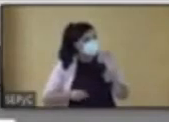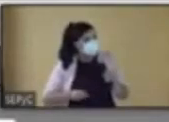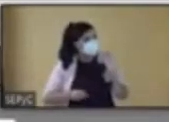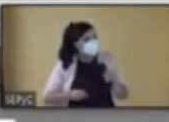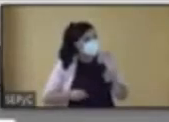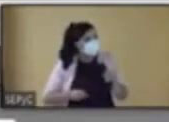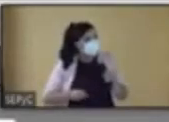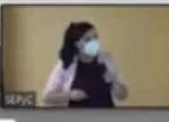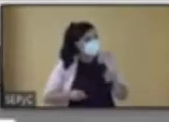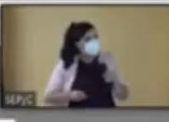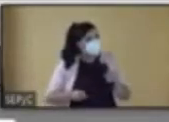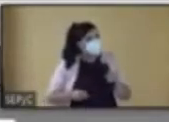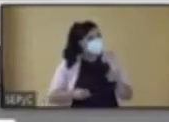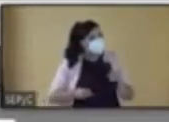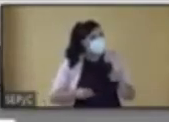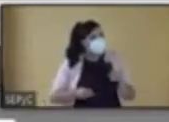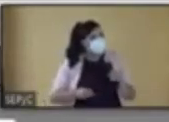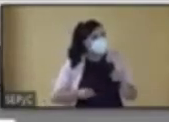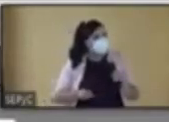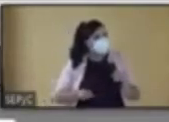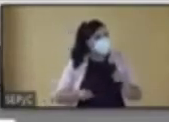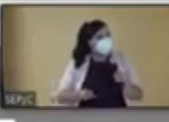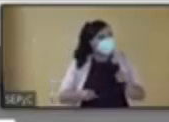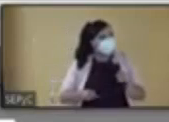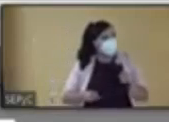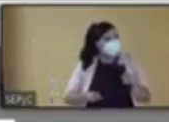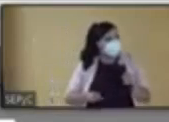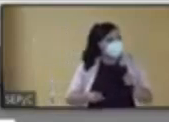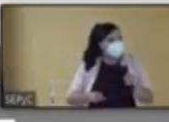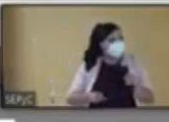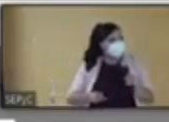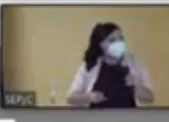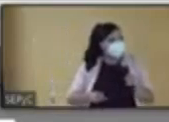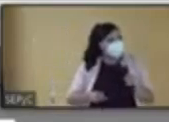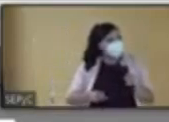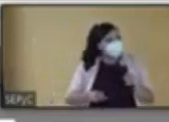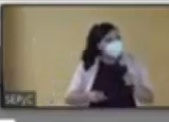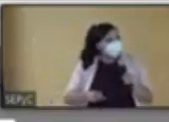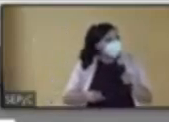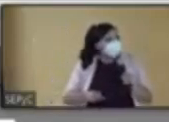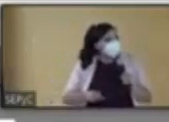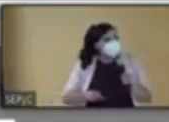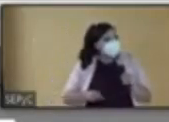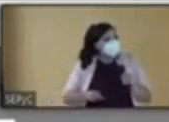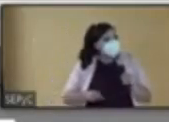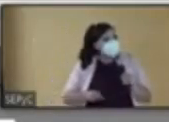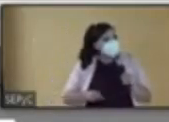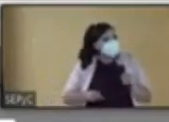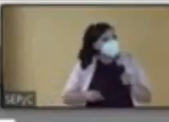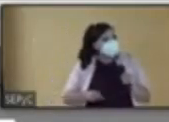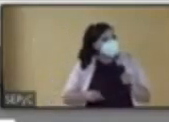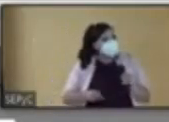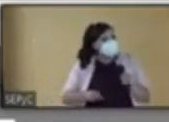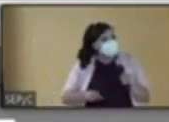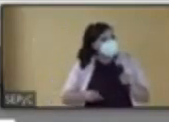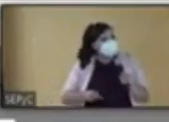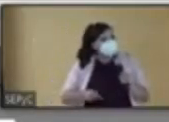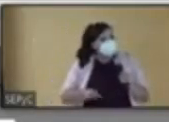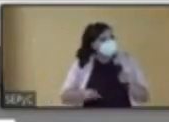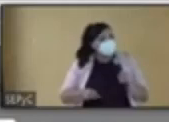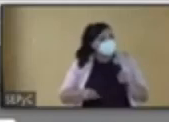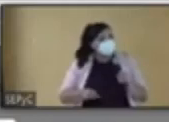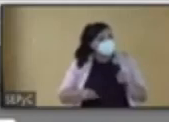Participante, bueno, ¿quién es el participante dentro de la institución? Si la pareja, el dependiente económico o el declarante. El tipo de institución en la que